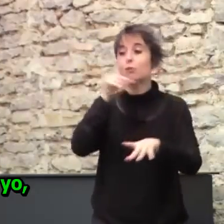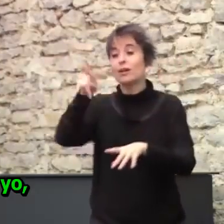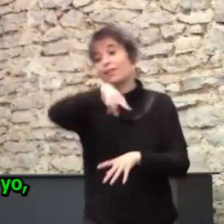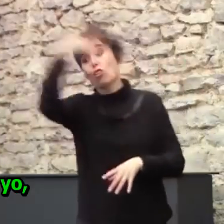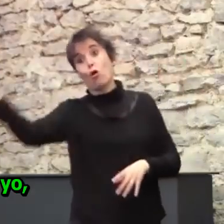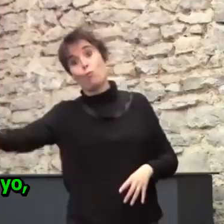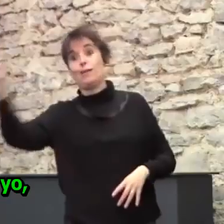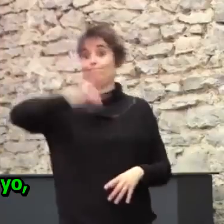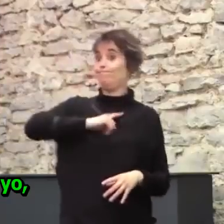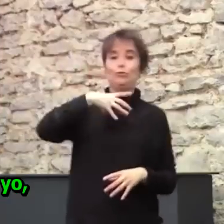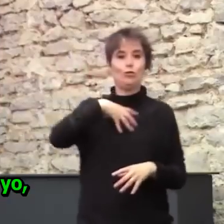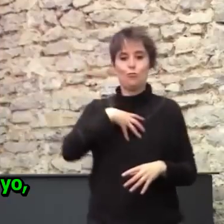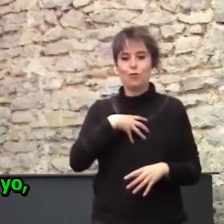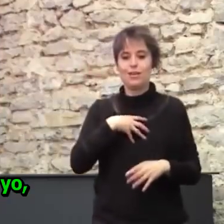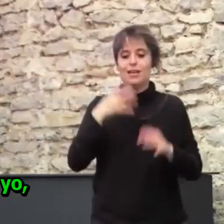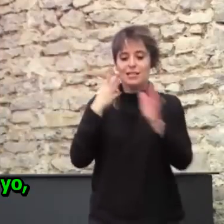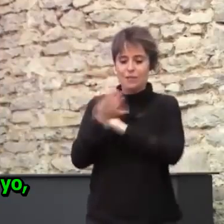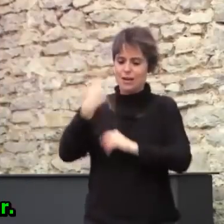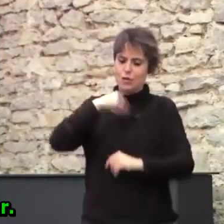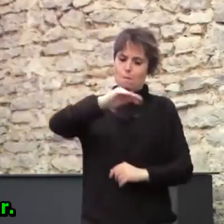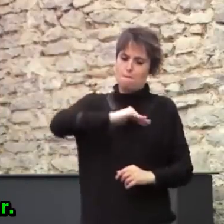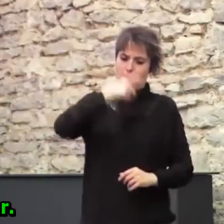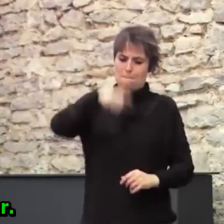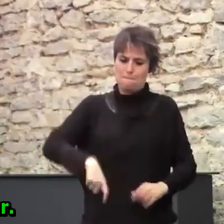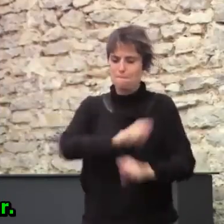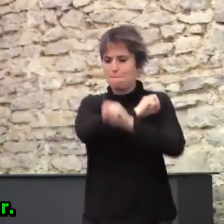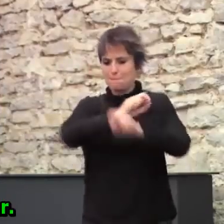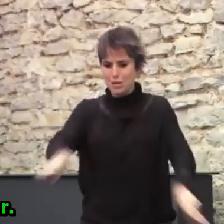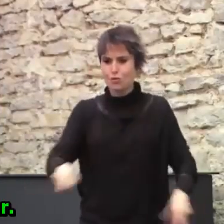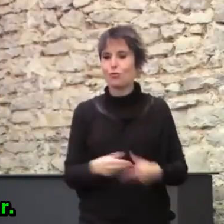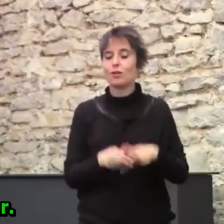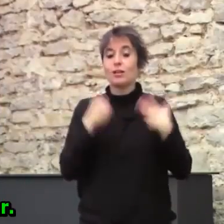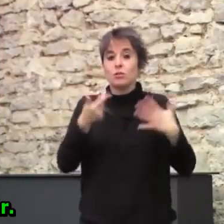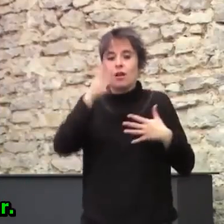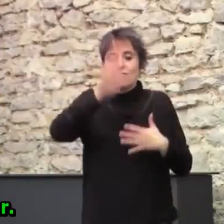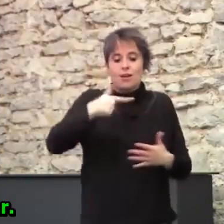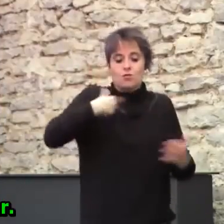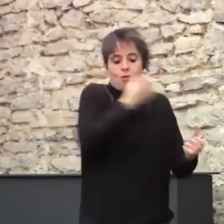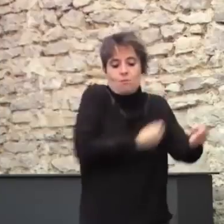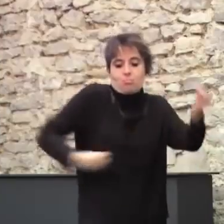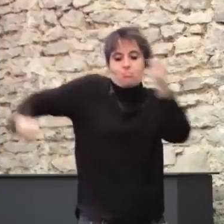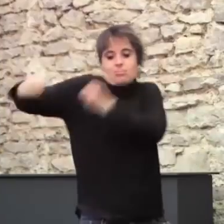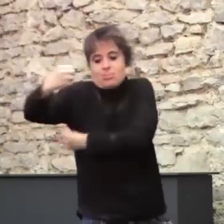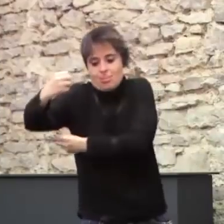víctima que yo, yo soy más mala persona que él, ¿no? Era imposible. Entonces, a mí me tocó situarme en otro lugar.